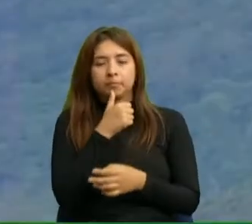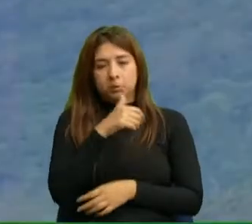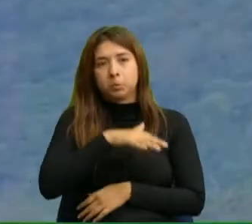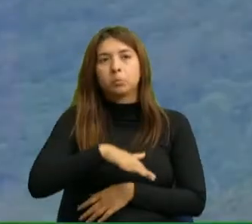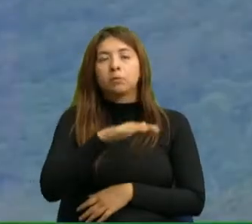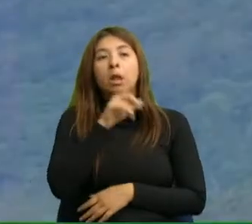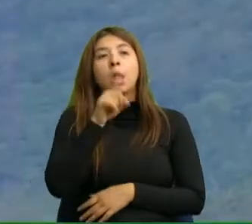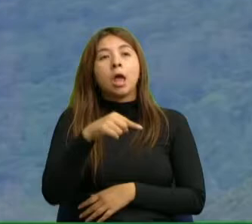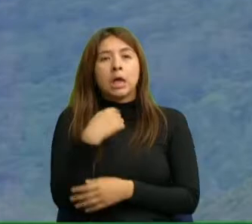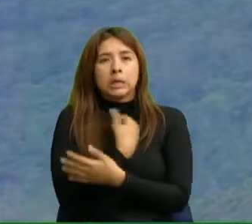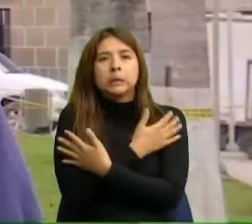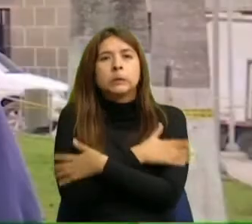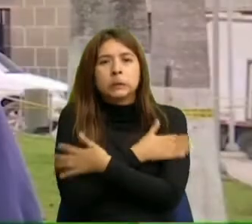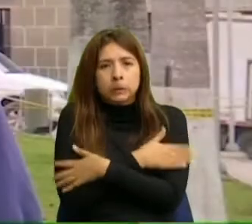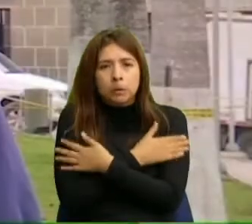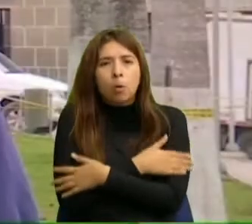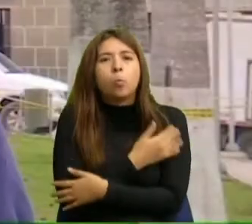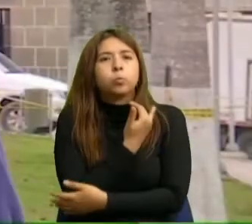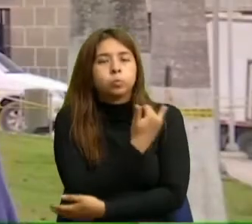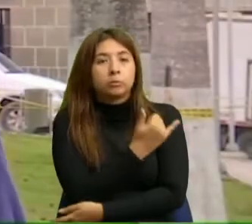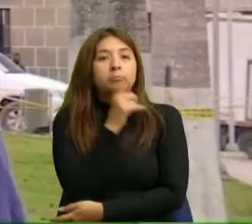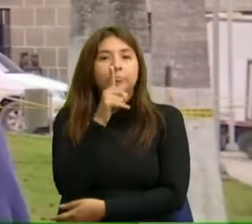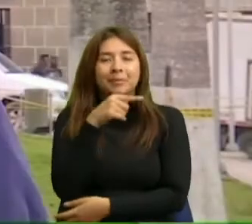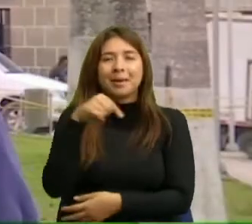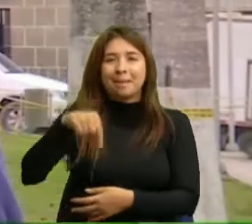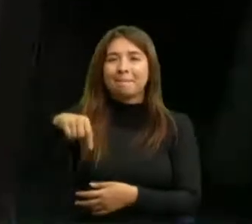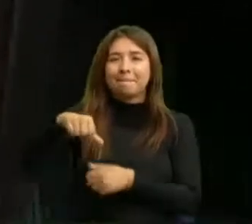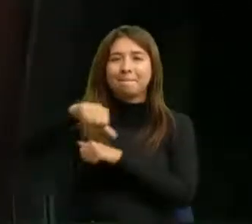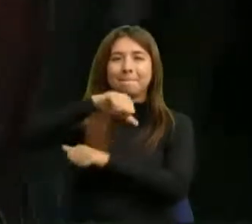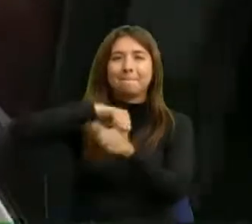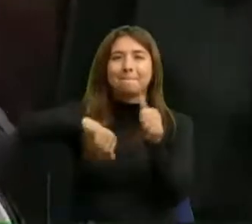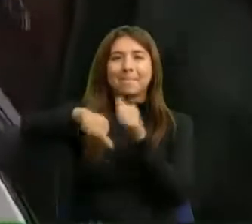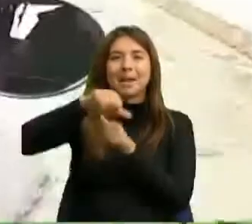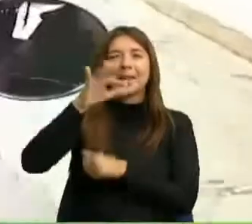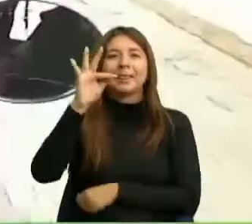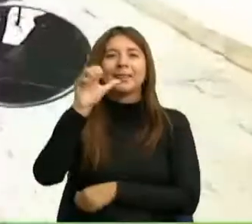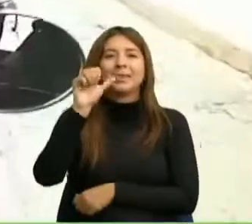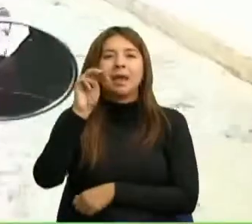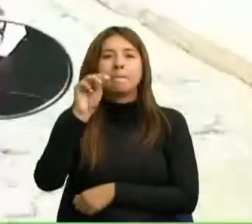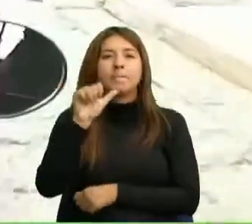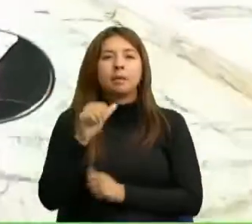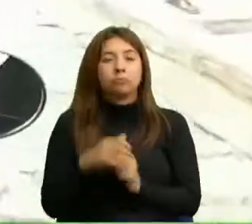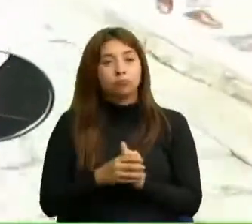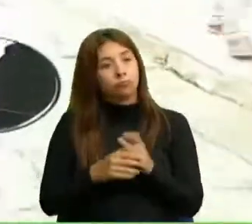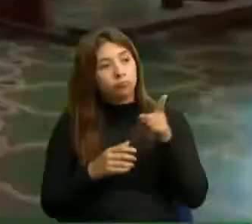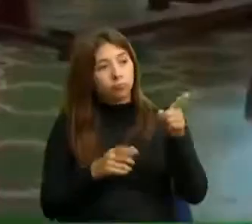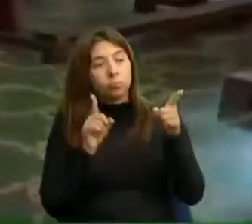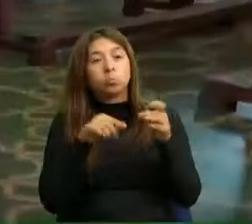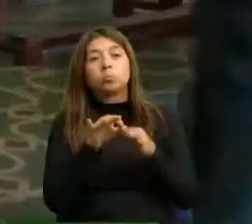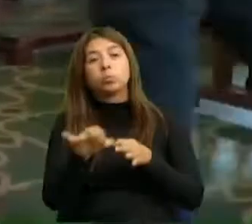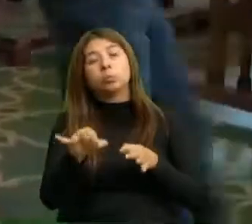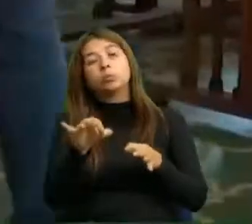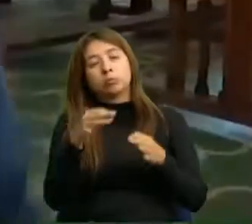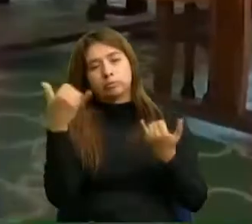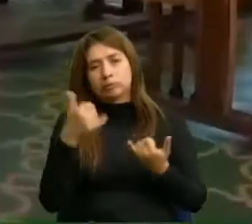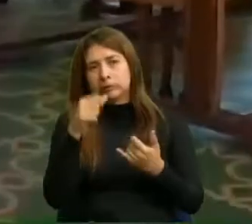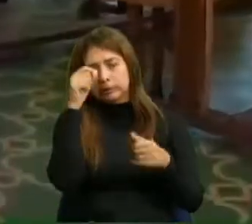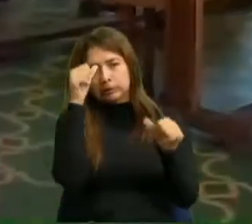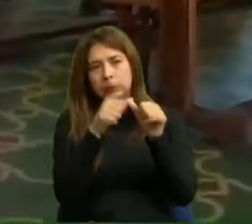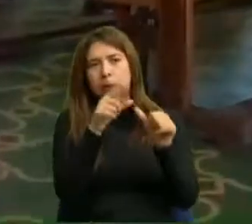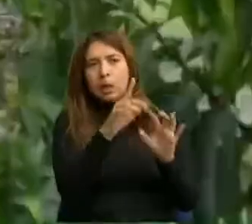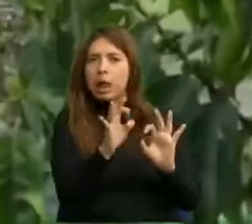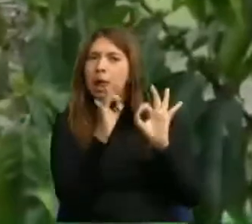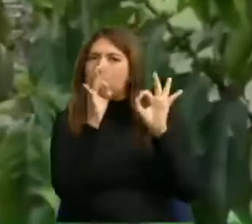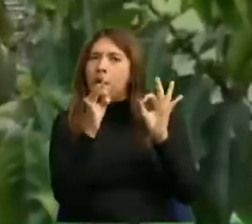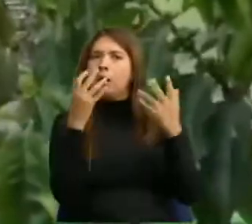Tenemos un páramo y tenemos el Parque Nacional Natural El Tamá. Este municipio también se ha convertido en un referente por su calidad